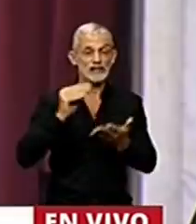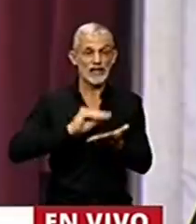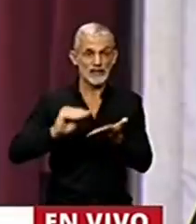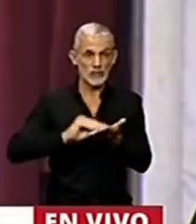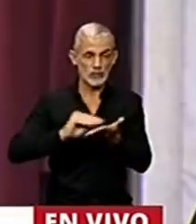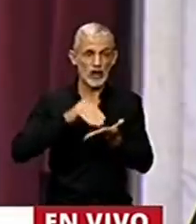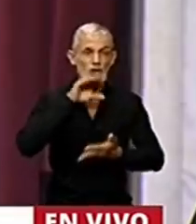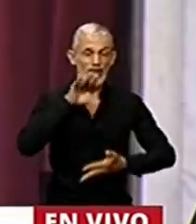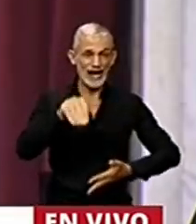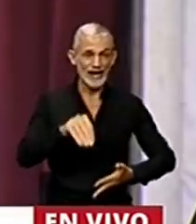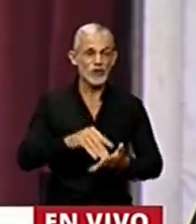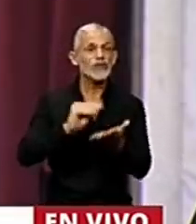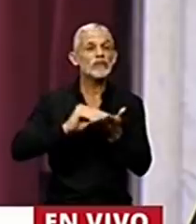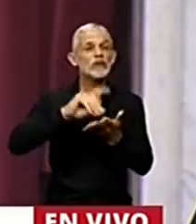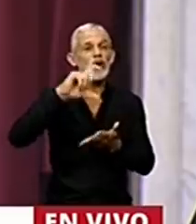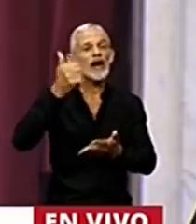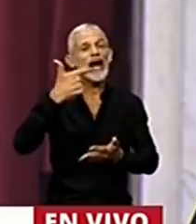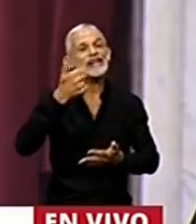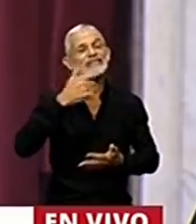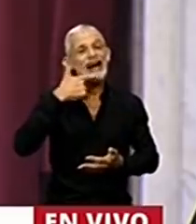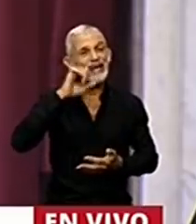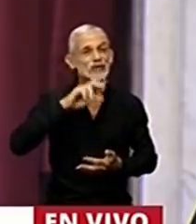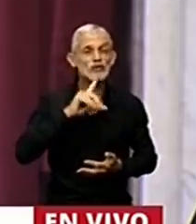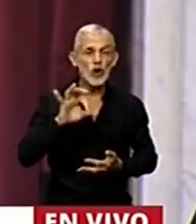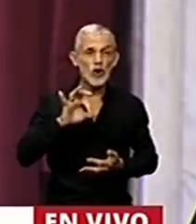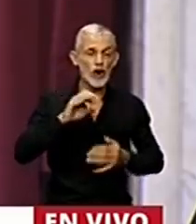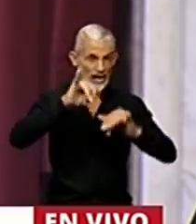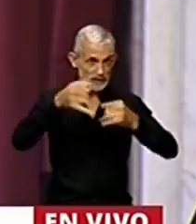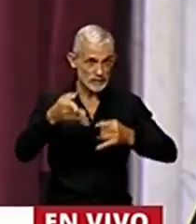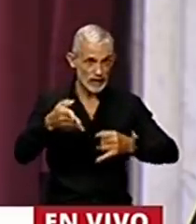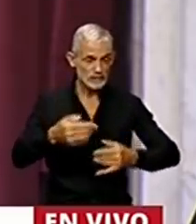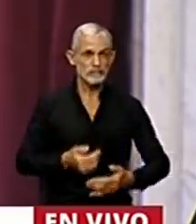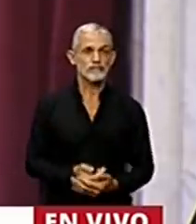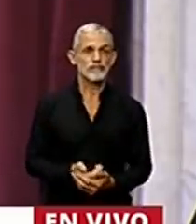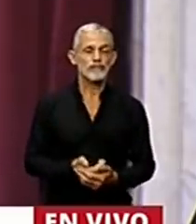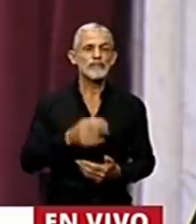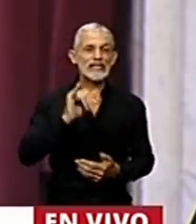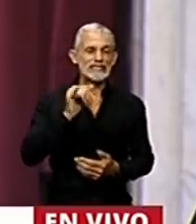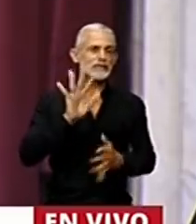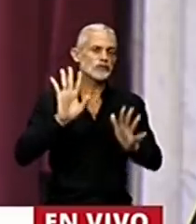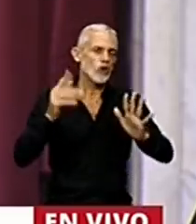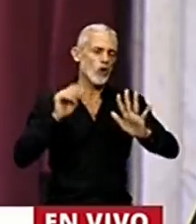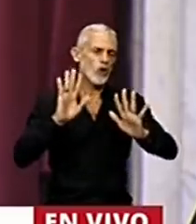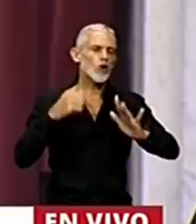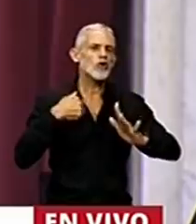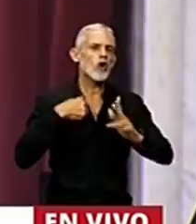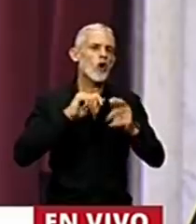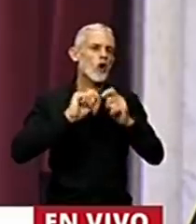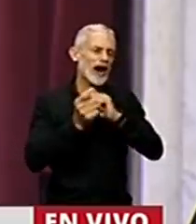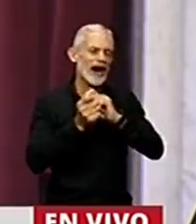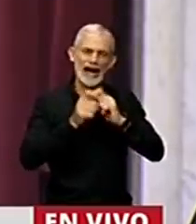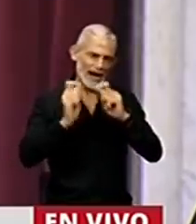Gracias, diputado del Caño. Diputado Cacereto, ¿acepta la modificación? Sí, como miembro informante, no